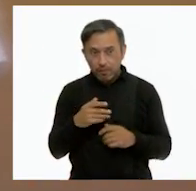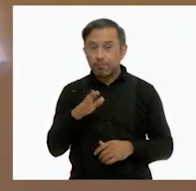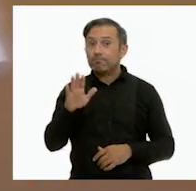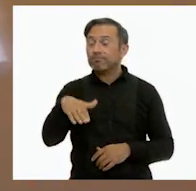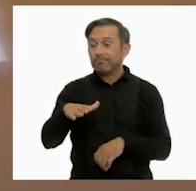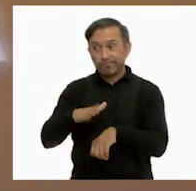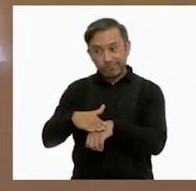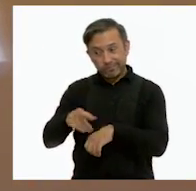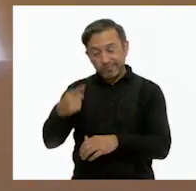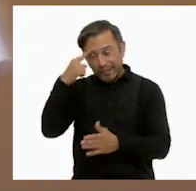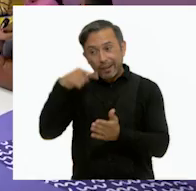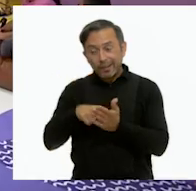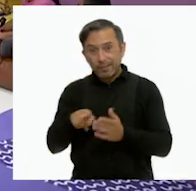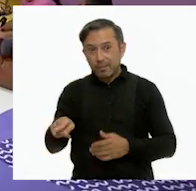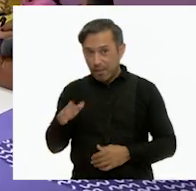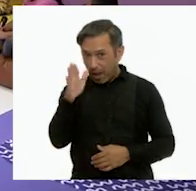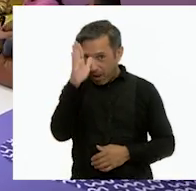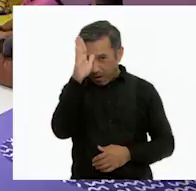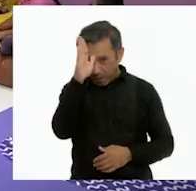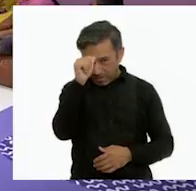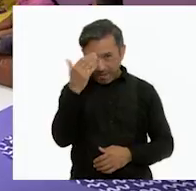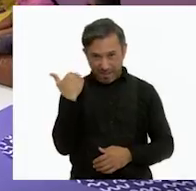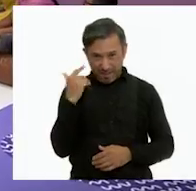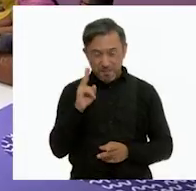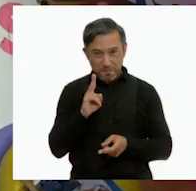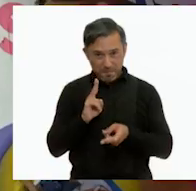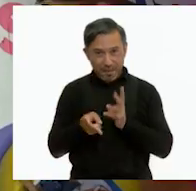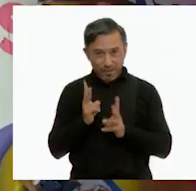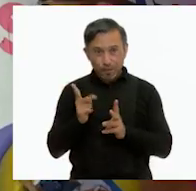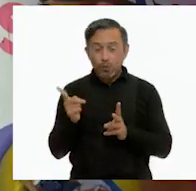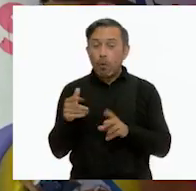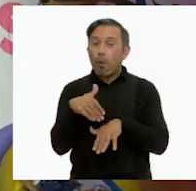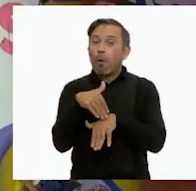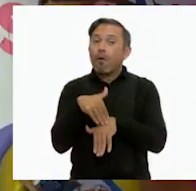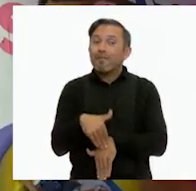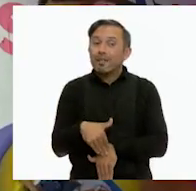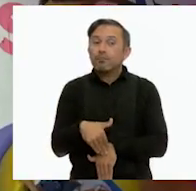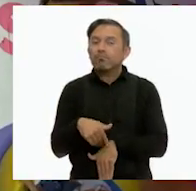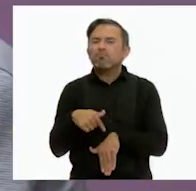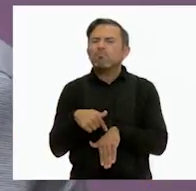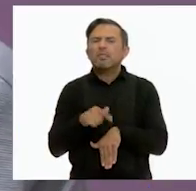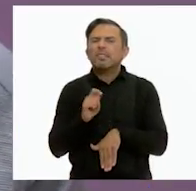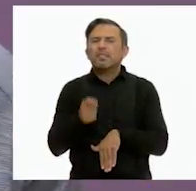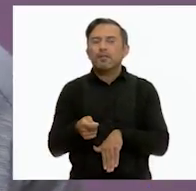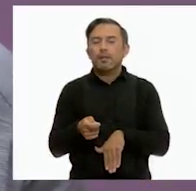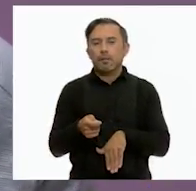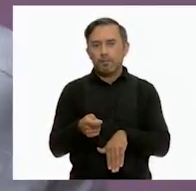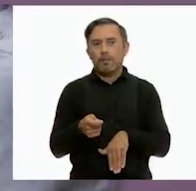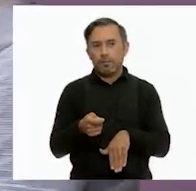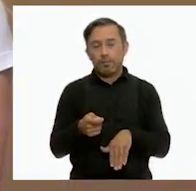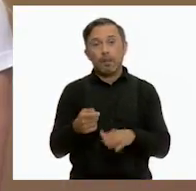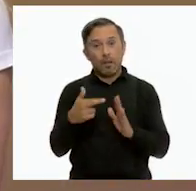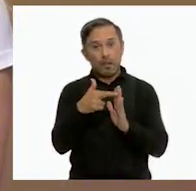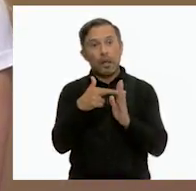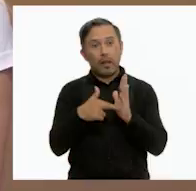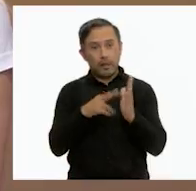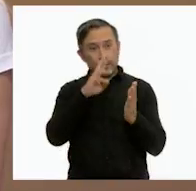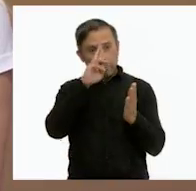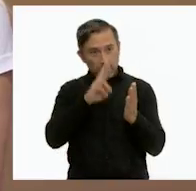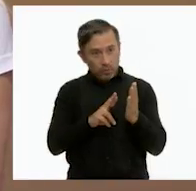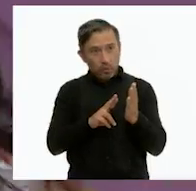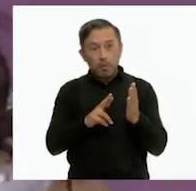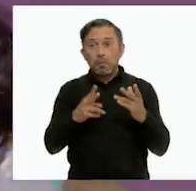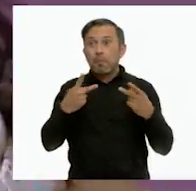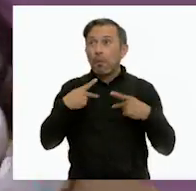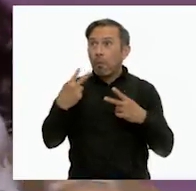acuerdan que estábamos hablando que obedecer era qué? Seguir la regla. Seguir la regla aunque nadie te